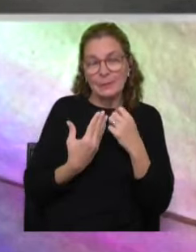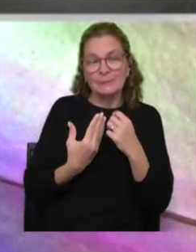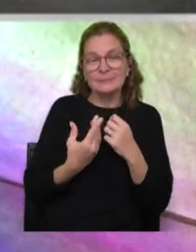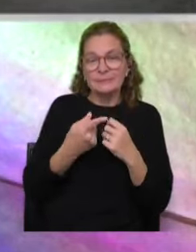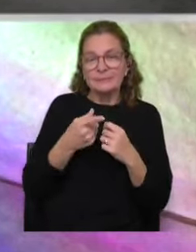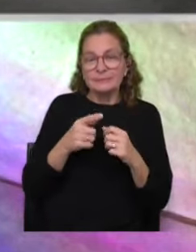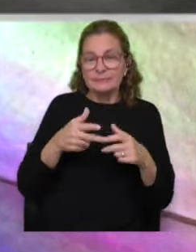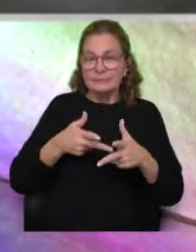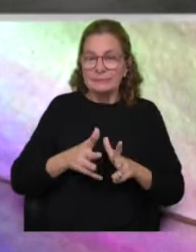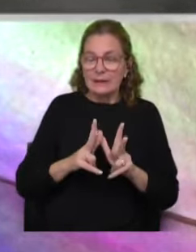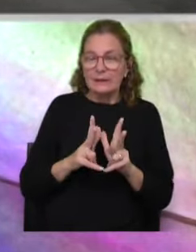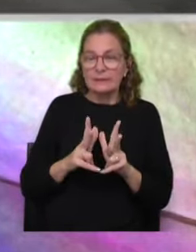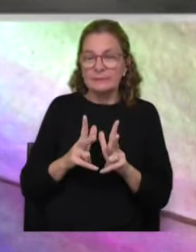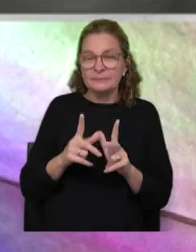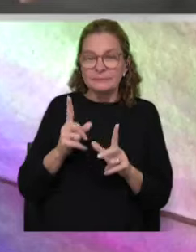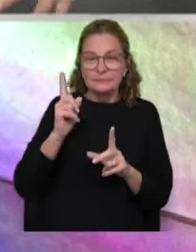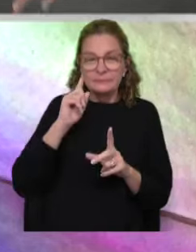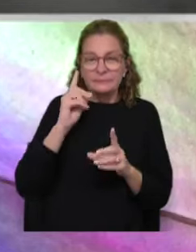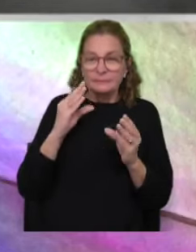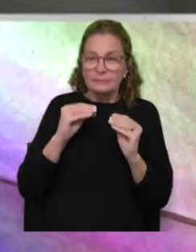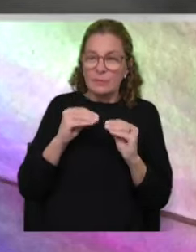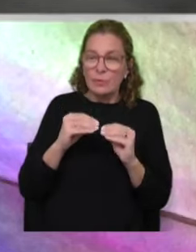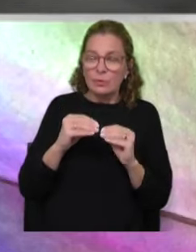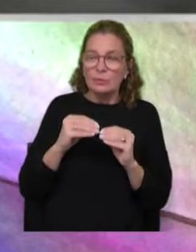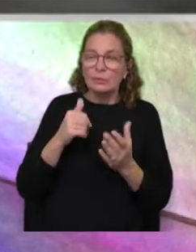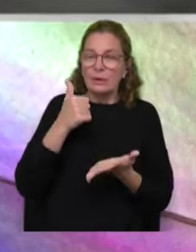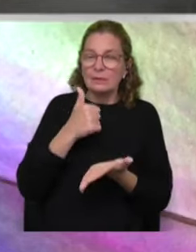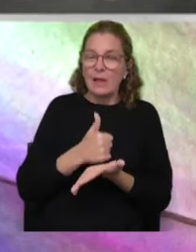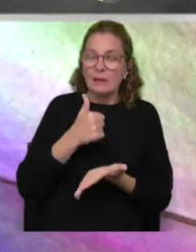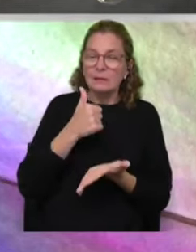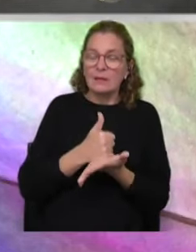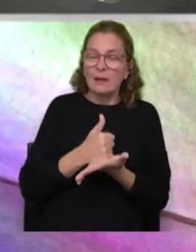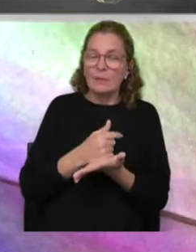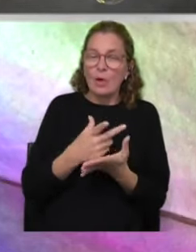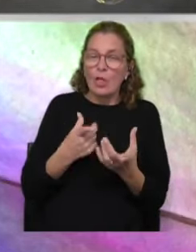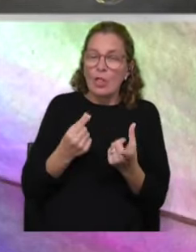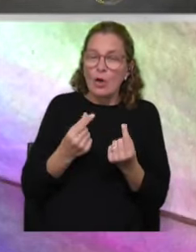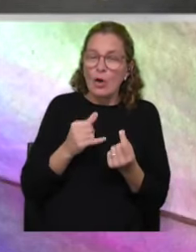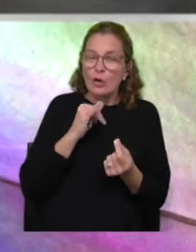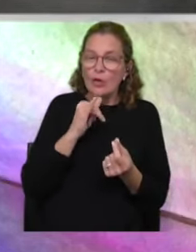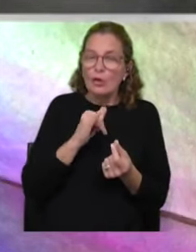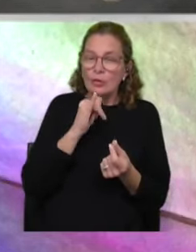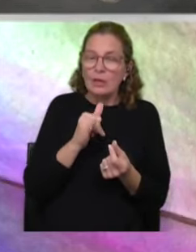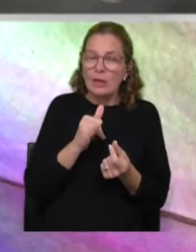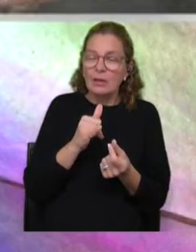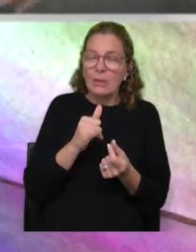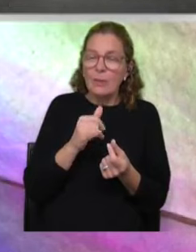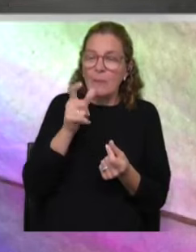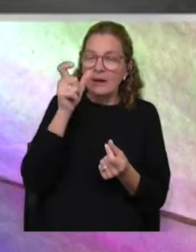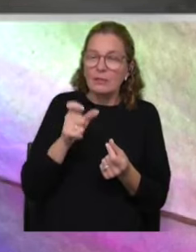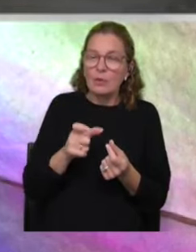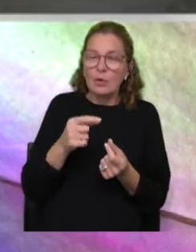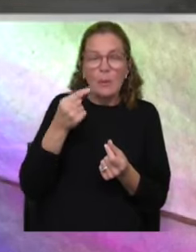ahí nace, de escuchar tantas audiencias, de presenciar tanto dolor relatado por víctimas o